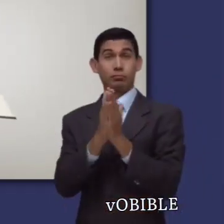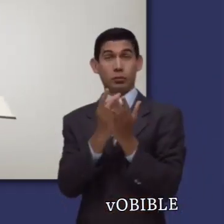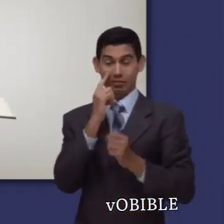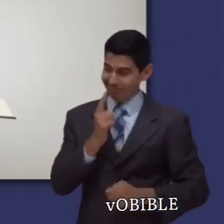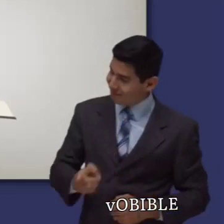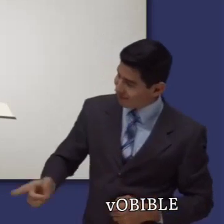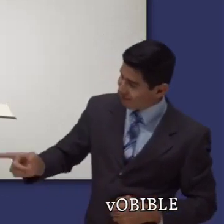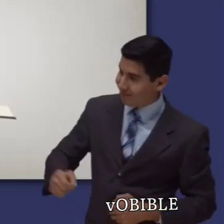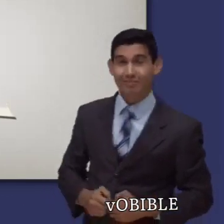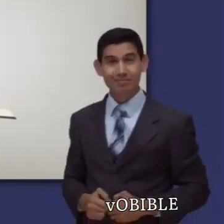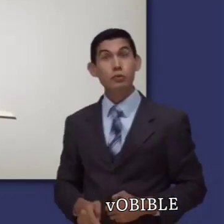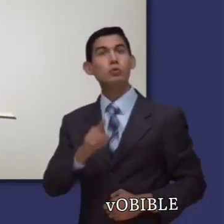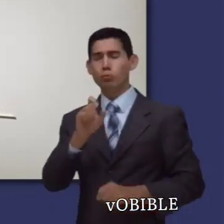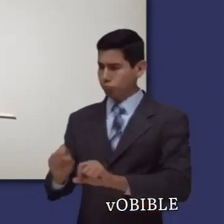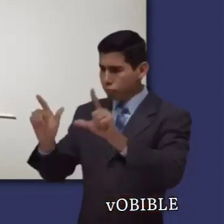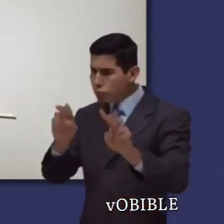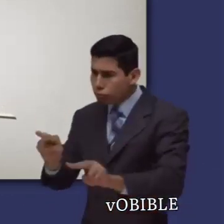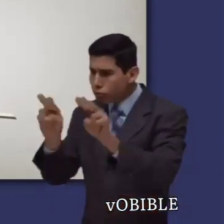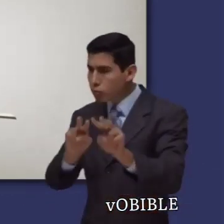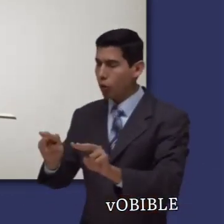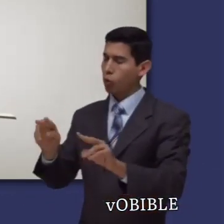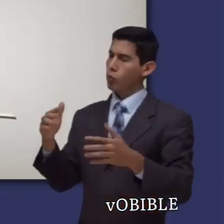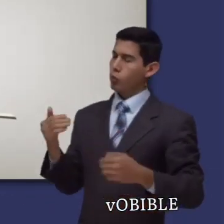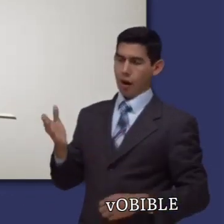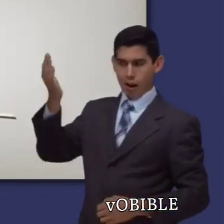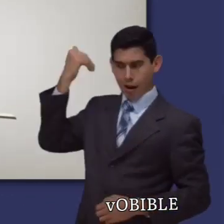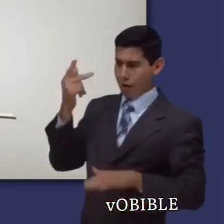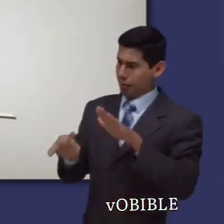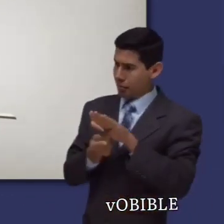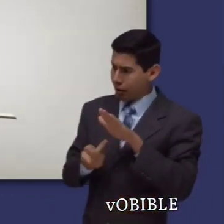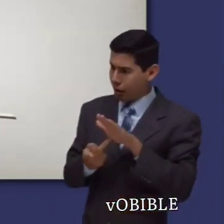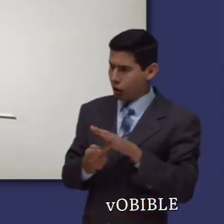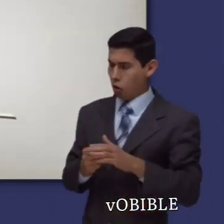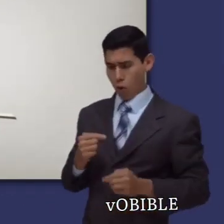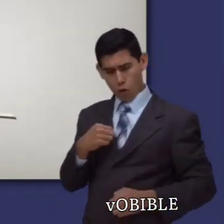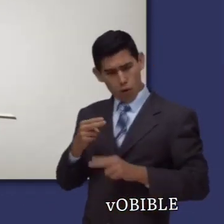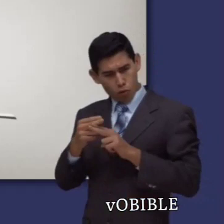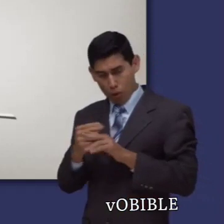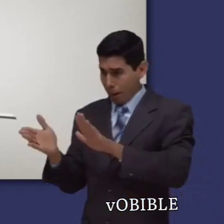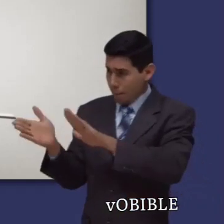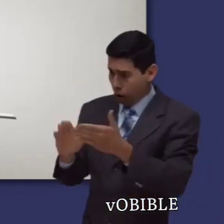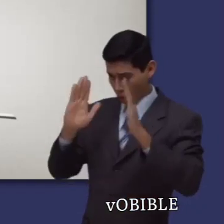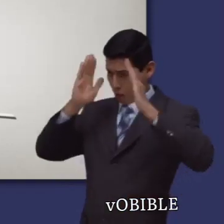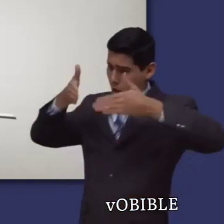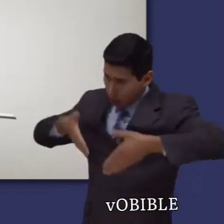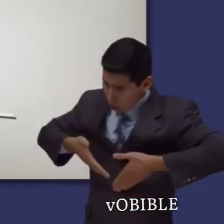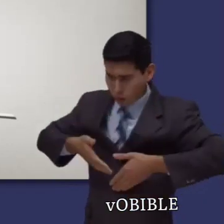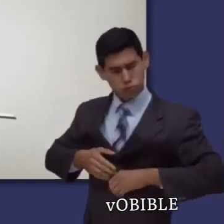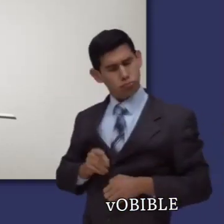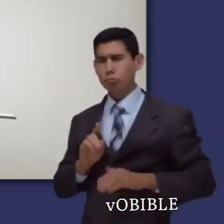Cuando lea segunda a Timoteo, fíjese en que aunque Pablo estaba a punto de morir, seguía preocupado por los